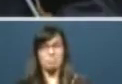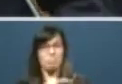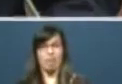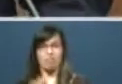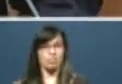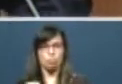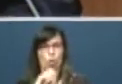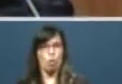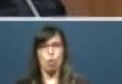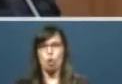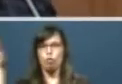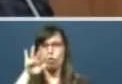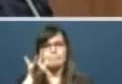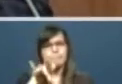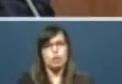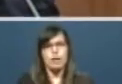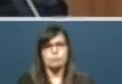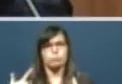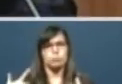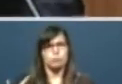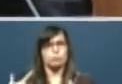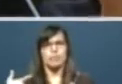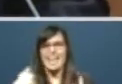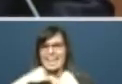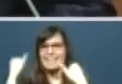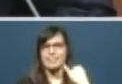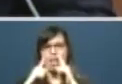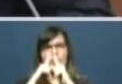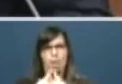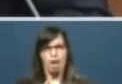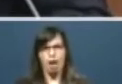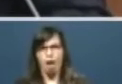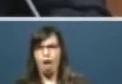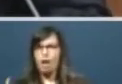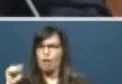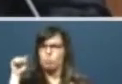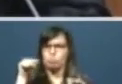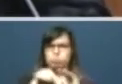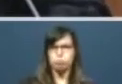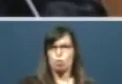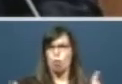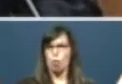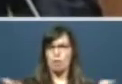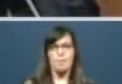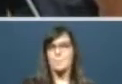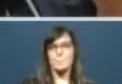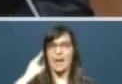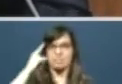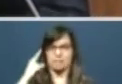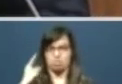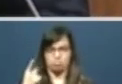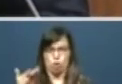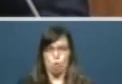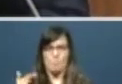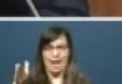hemos sufrido la que sin duda es la crisis más larga profunda y grave de nuestra aún reciente vida en democracia y